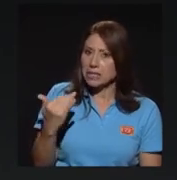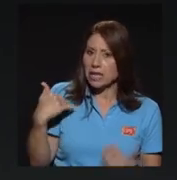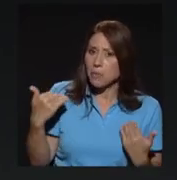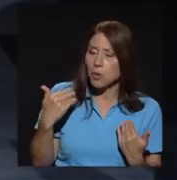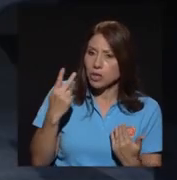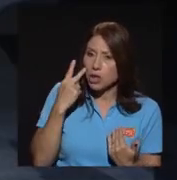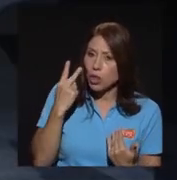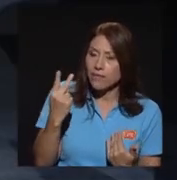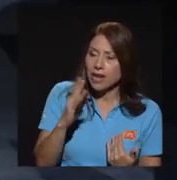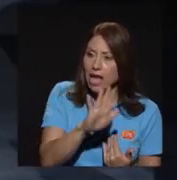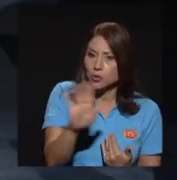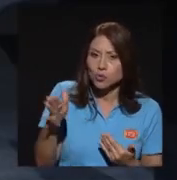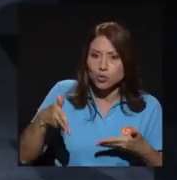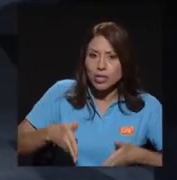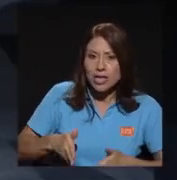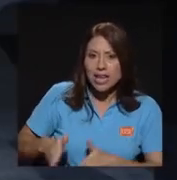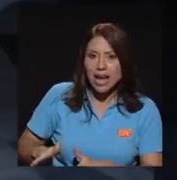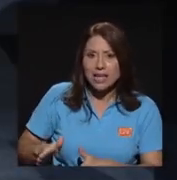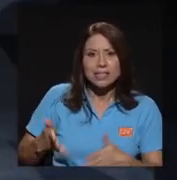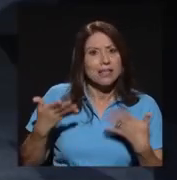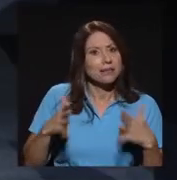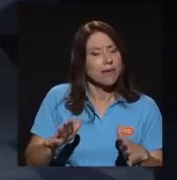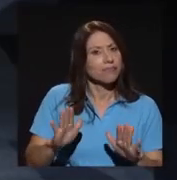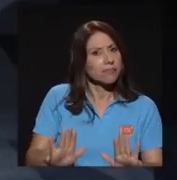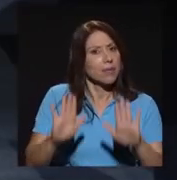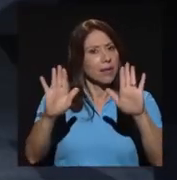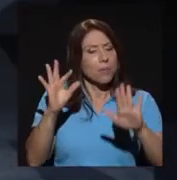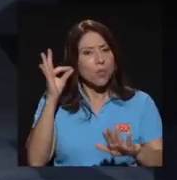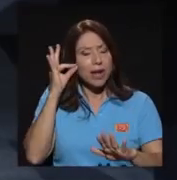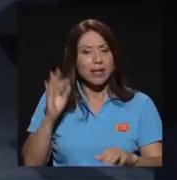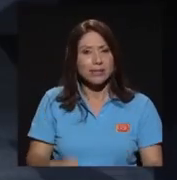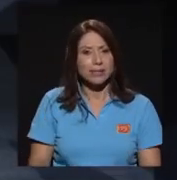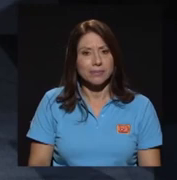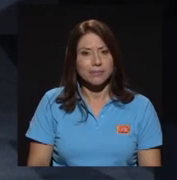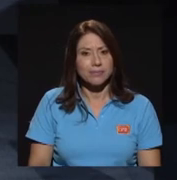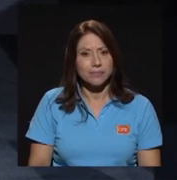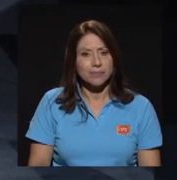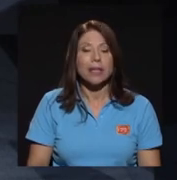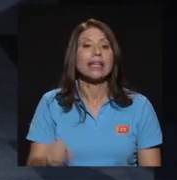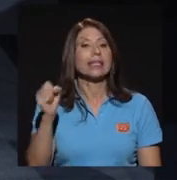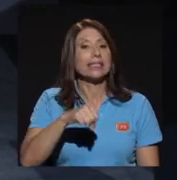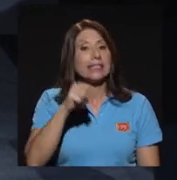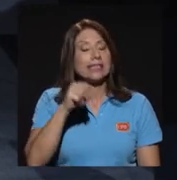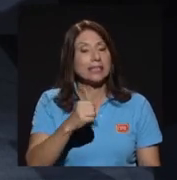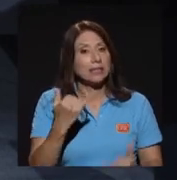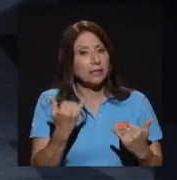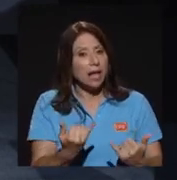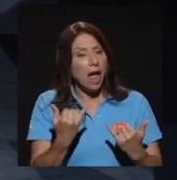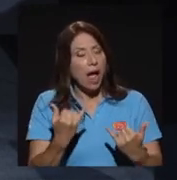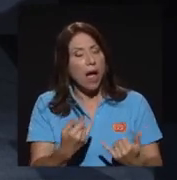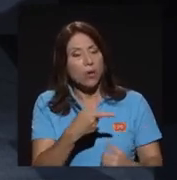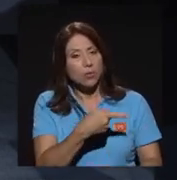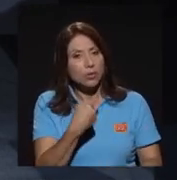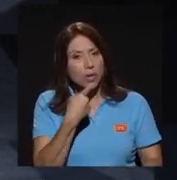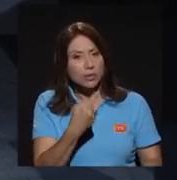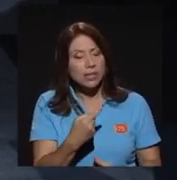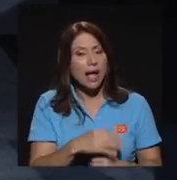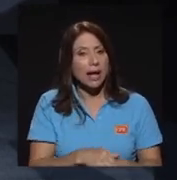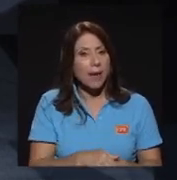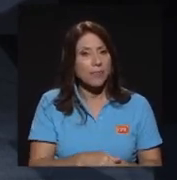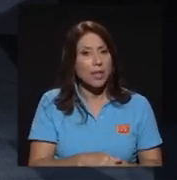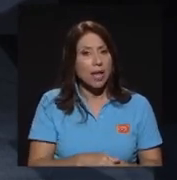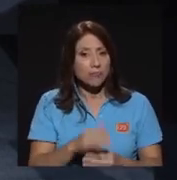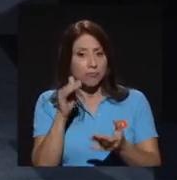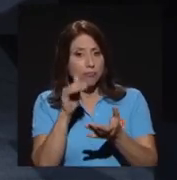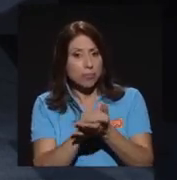él todas eran de muerto sí y la otra cosa ahora que usted lo destaca doña